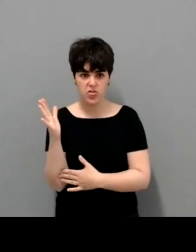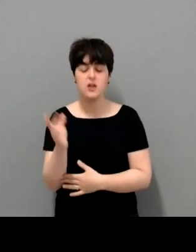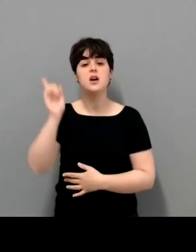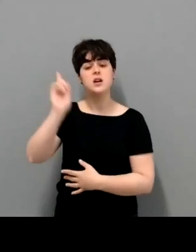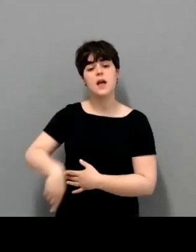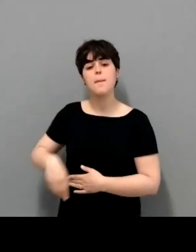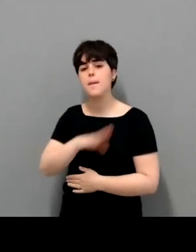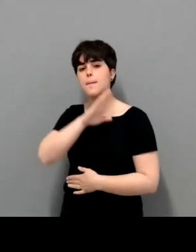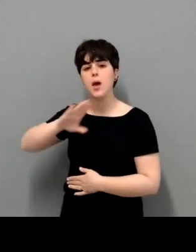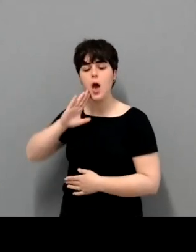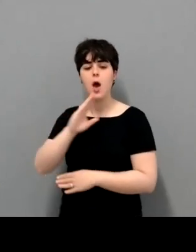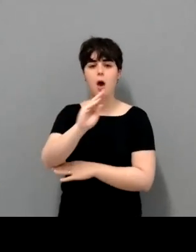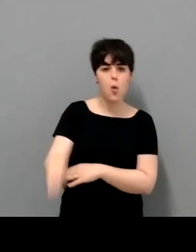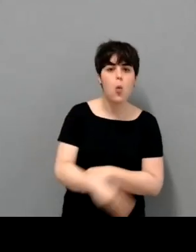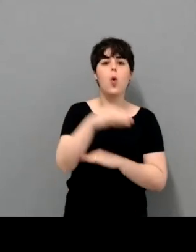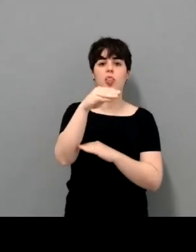las madres y cuidadoras.